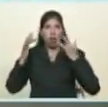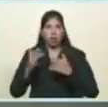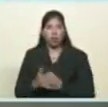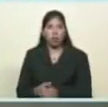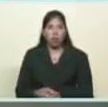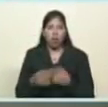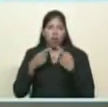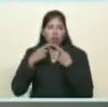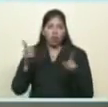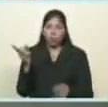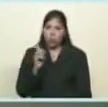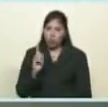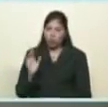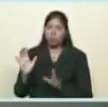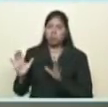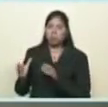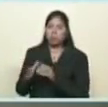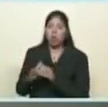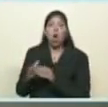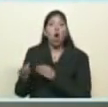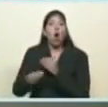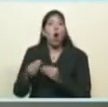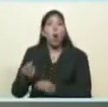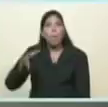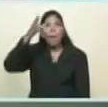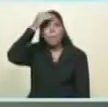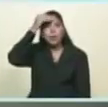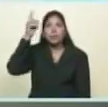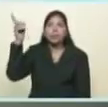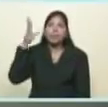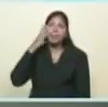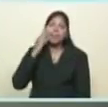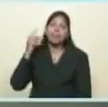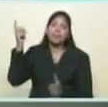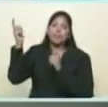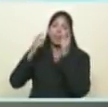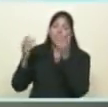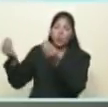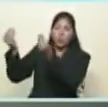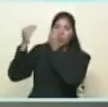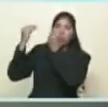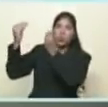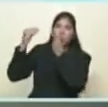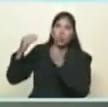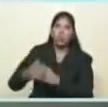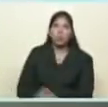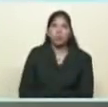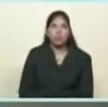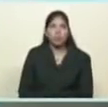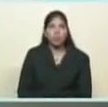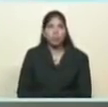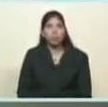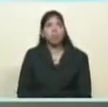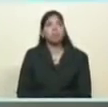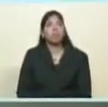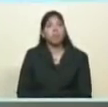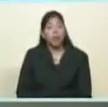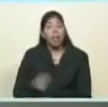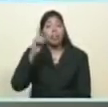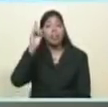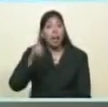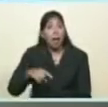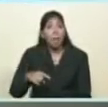Todo esto lo aprendimos con nuestro comandante Chávez. Y me ha tocado aprender a punta